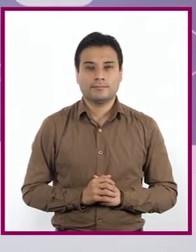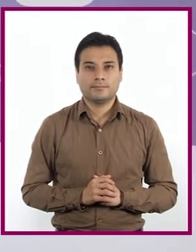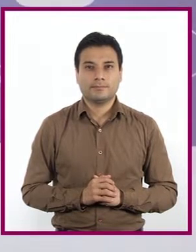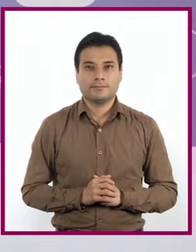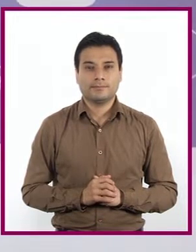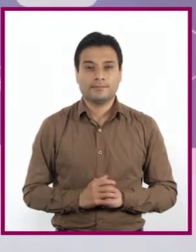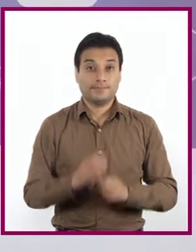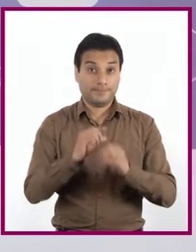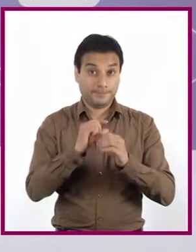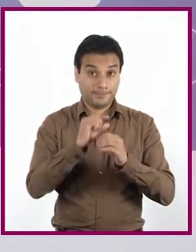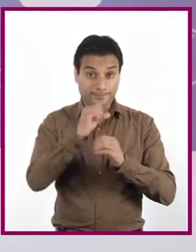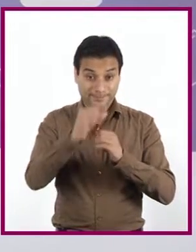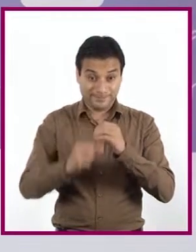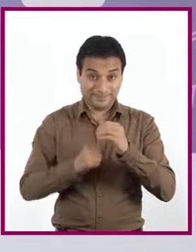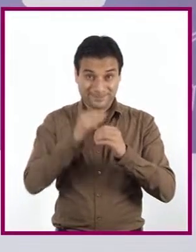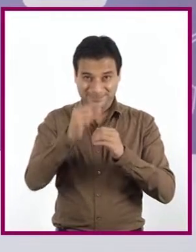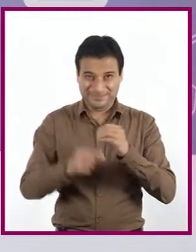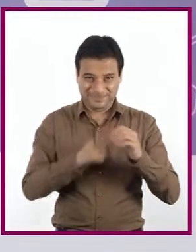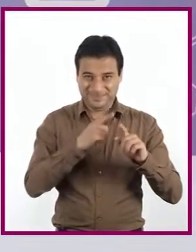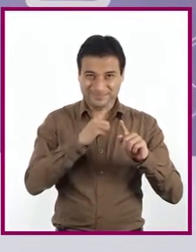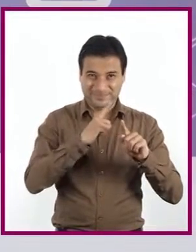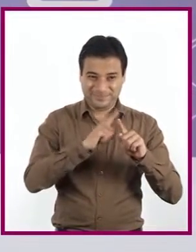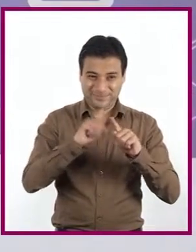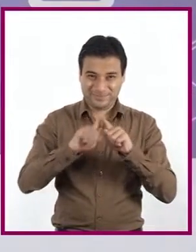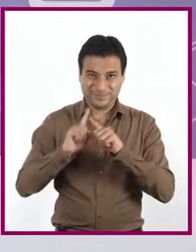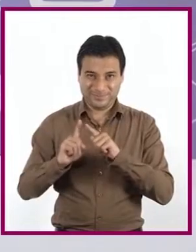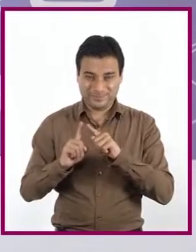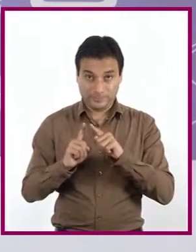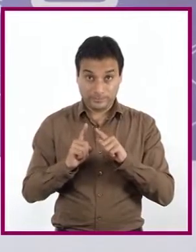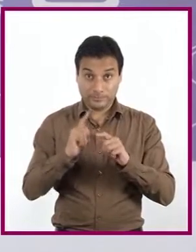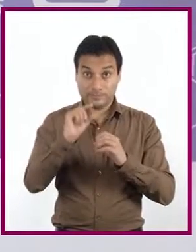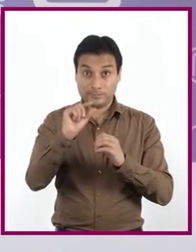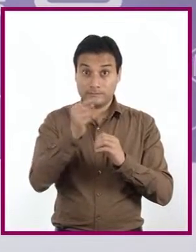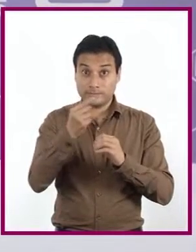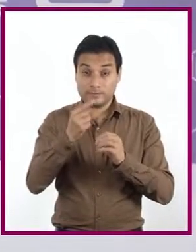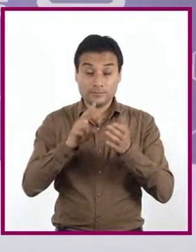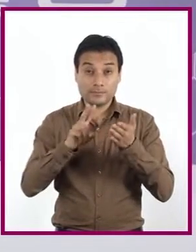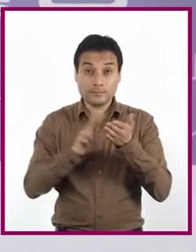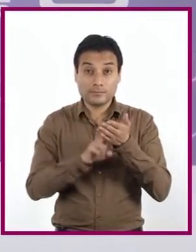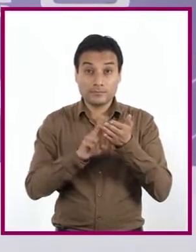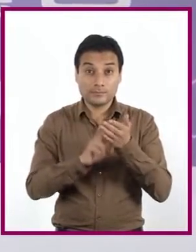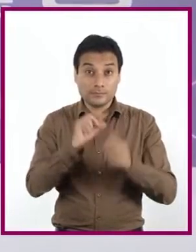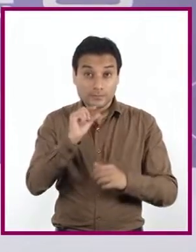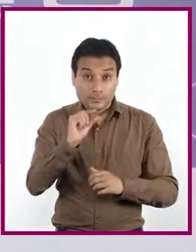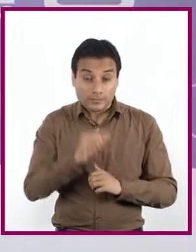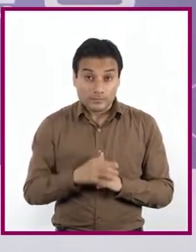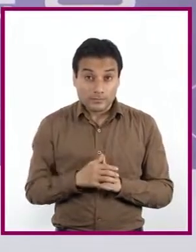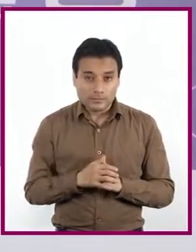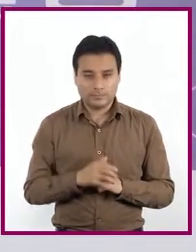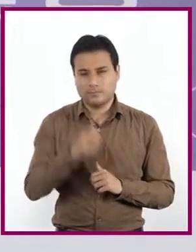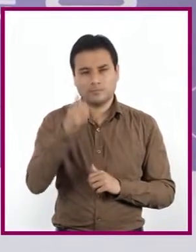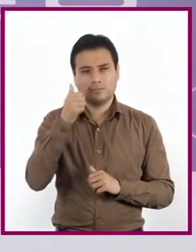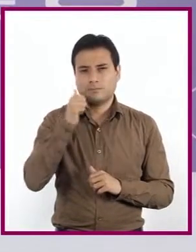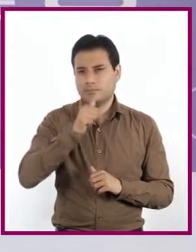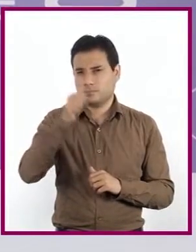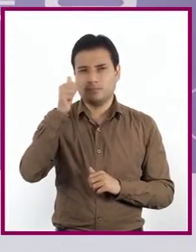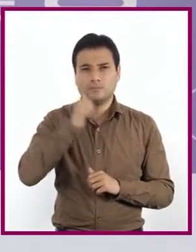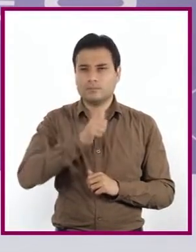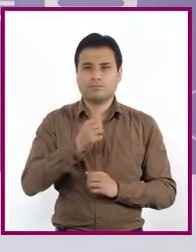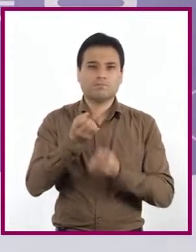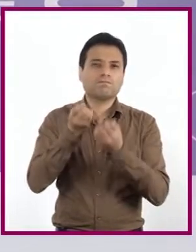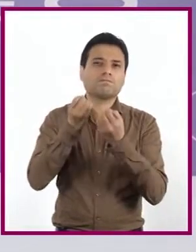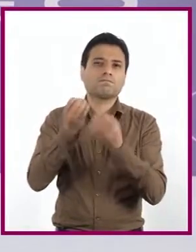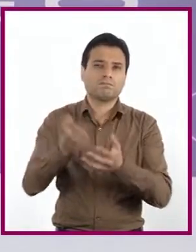Los átomos de los elementos que tienen menos electrones de valencia tienden a ceder sus electrones,